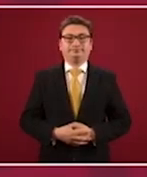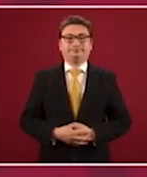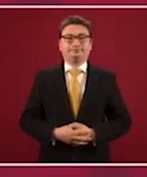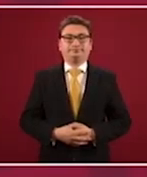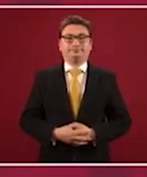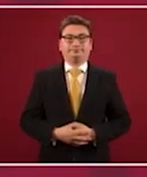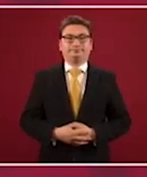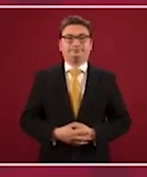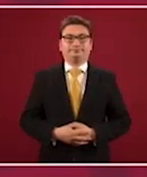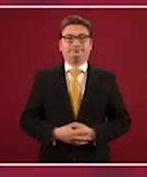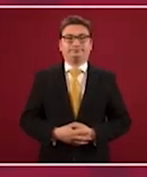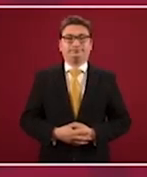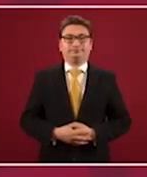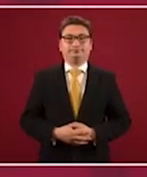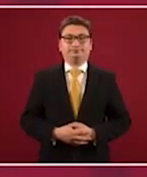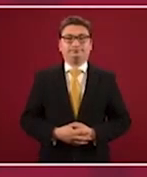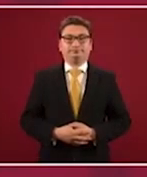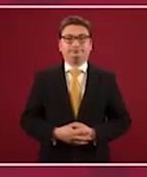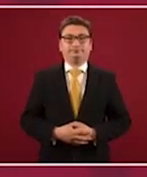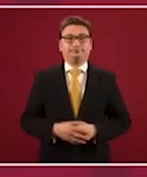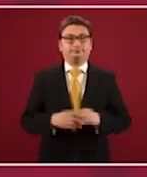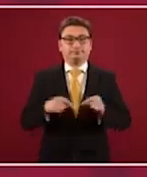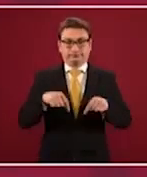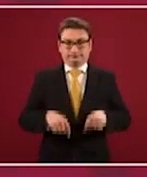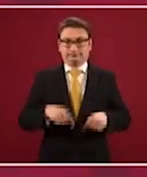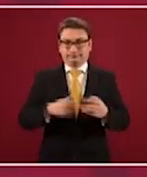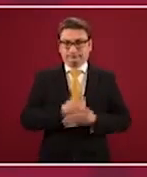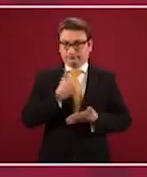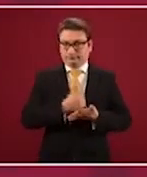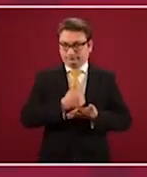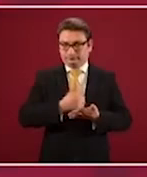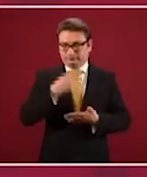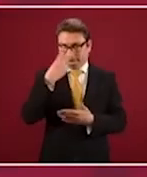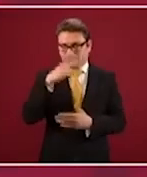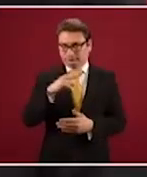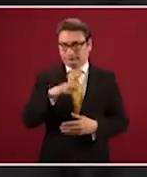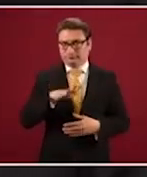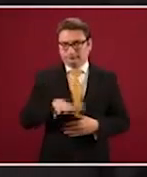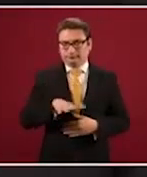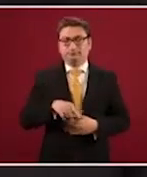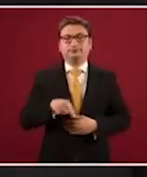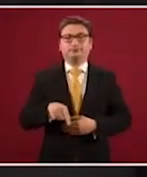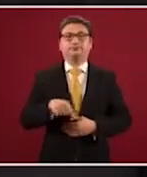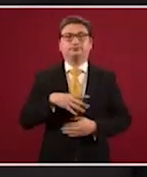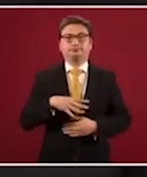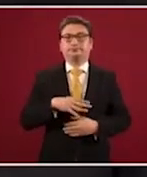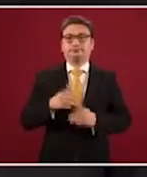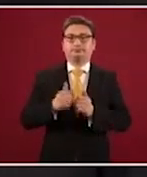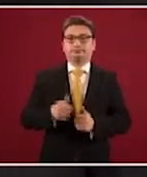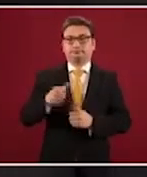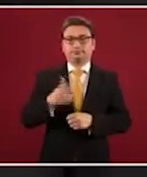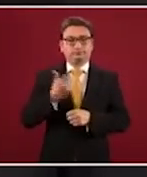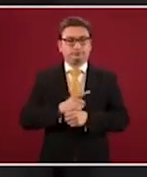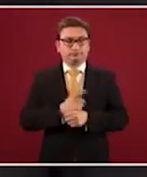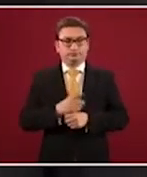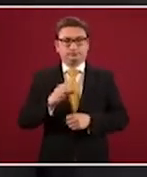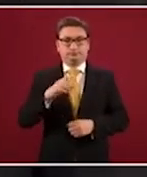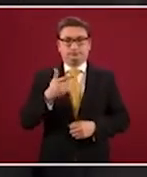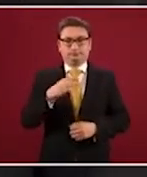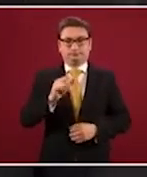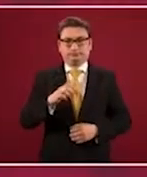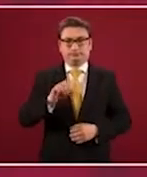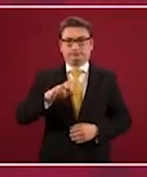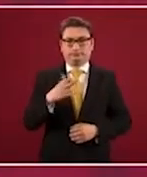quedarse aquí en la capital de la república la licenciada olga sánchez